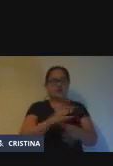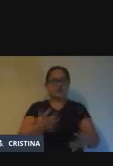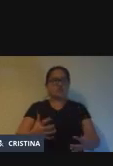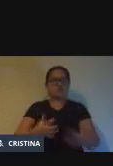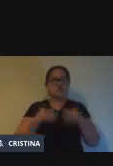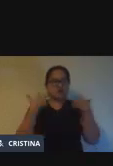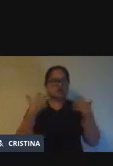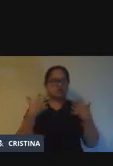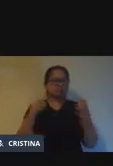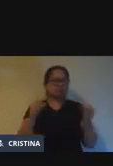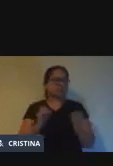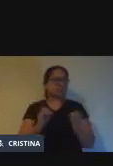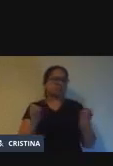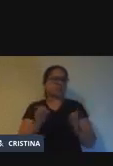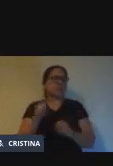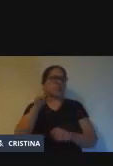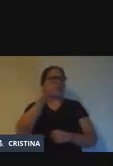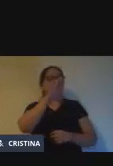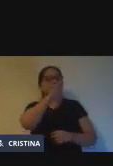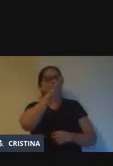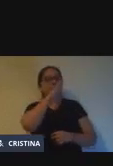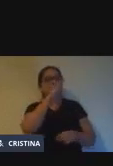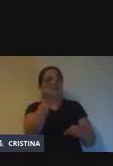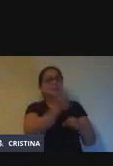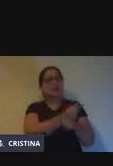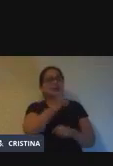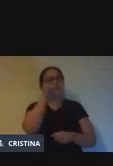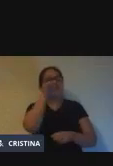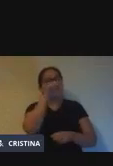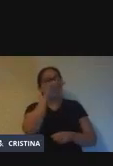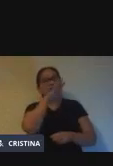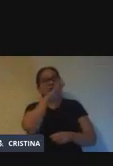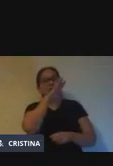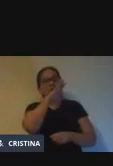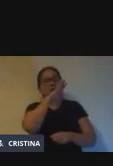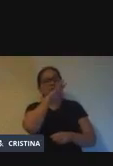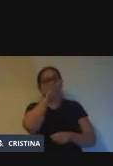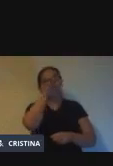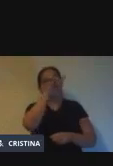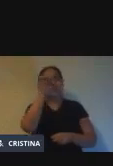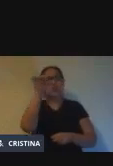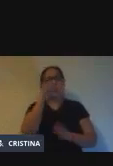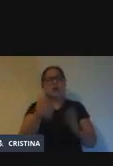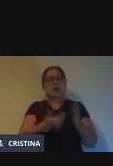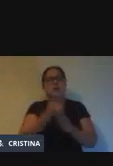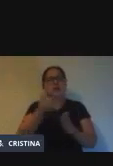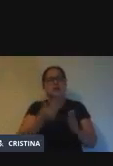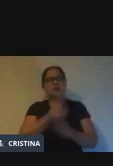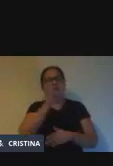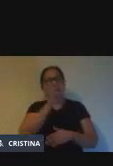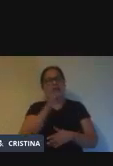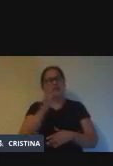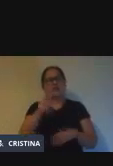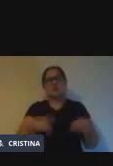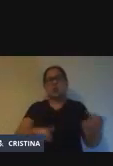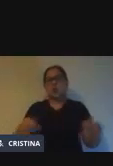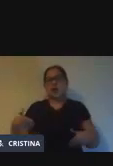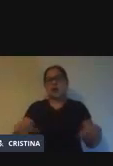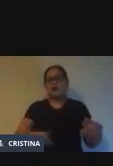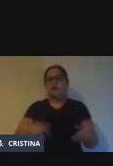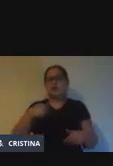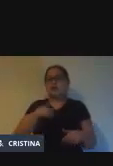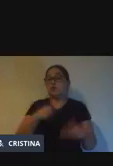Si ellas me preguntan, ay mamá, no, bueno, no me dicen, lo aseveran, ay mamá, amaneciste hoy como de malitas, y yo